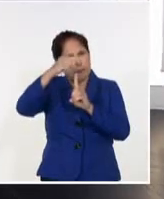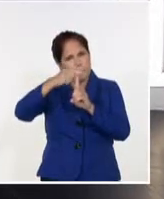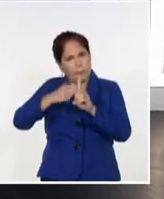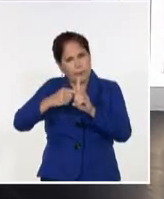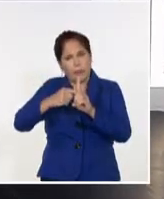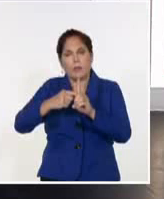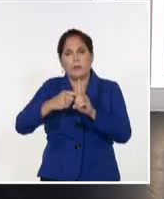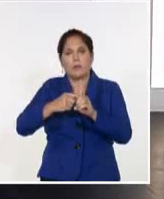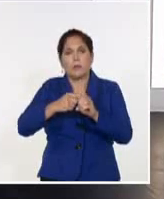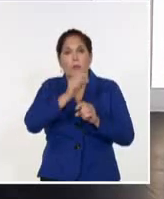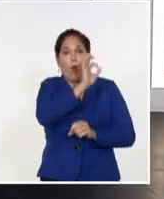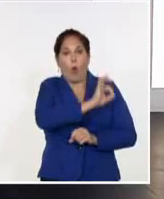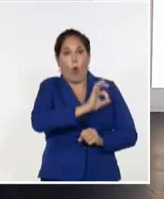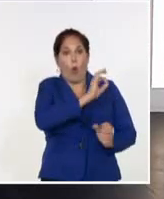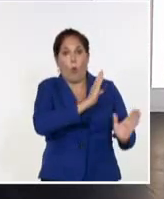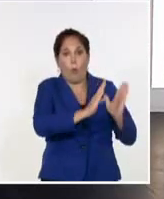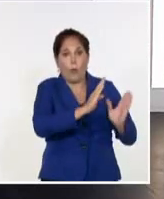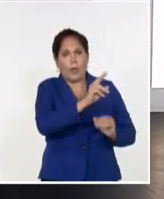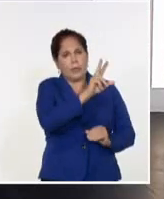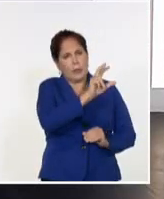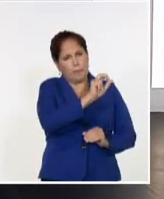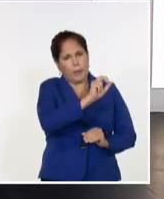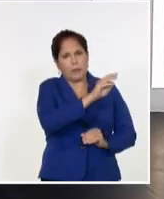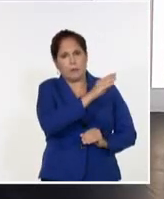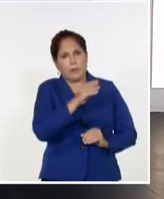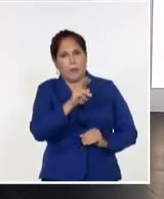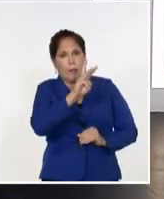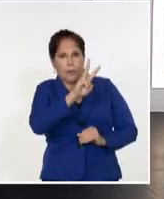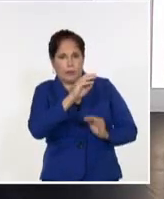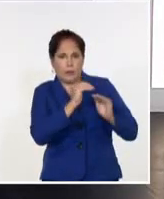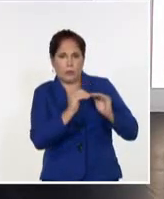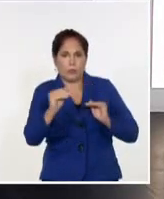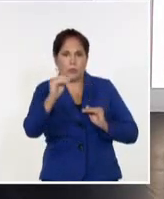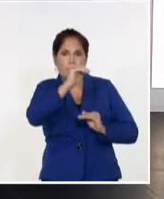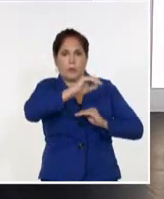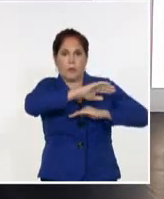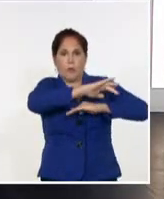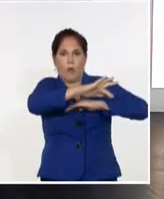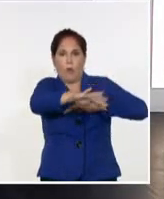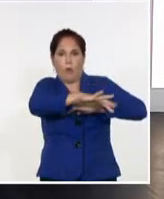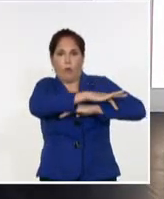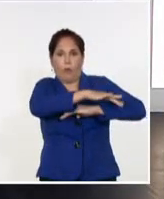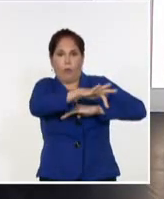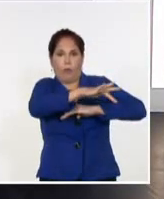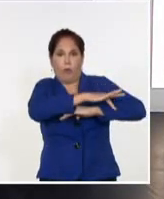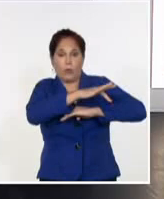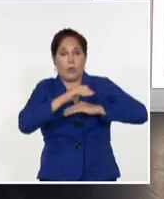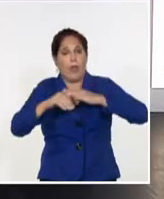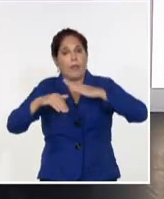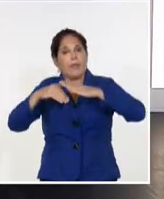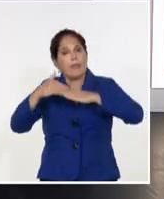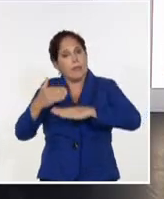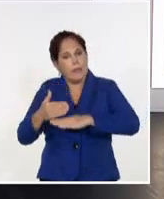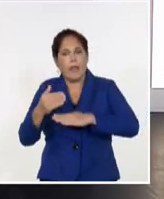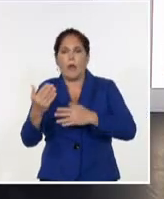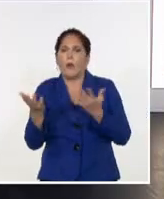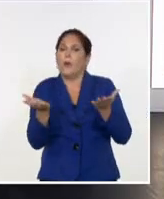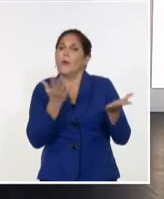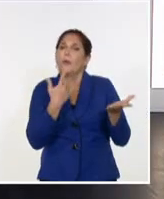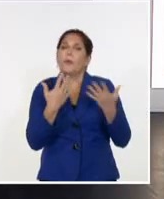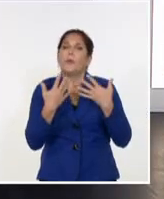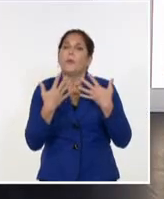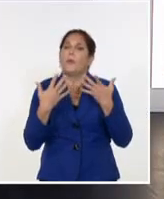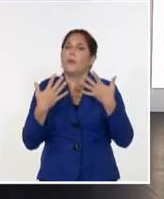el oriente estarán entre 20 y 23 grados superiores en zonas costeras. El día será un poco más fresco, con